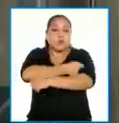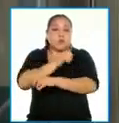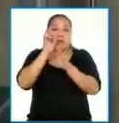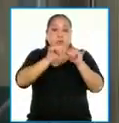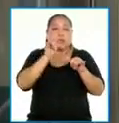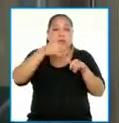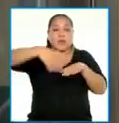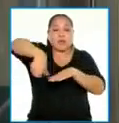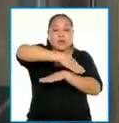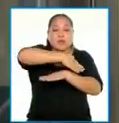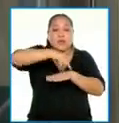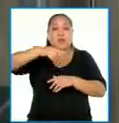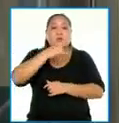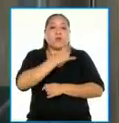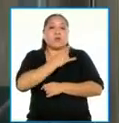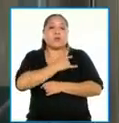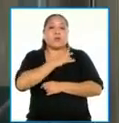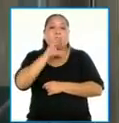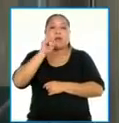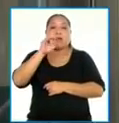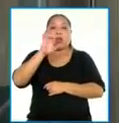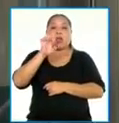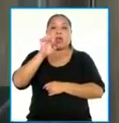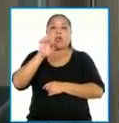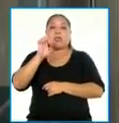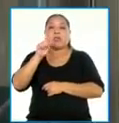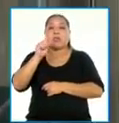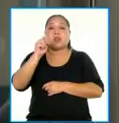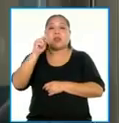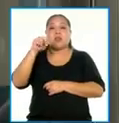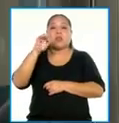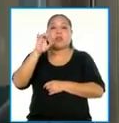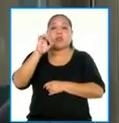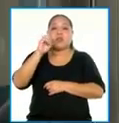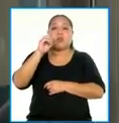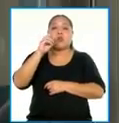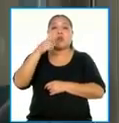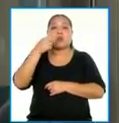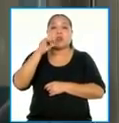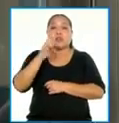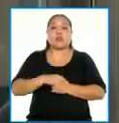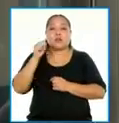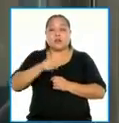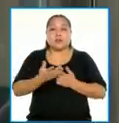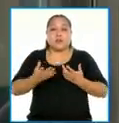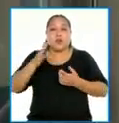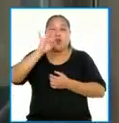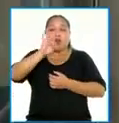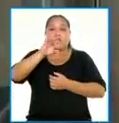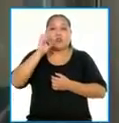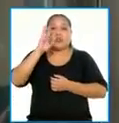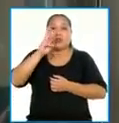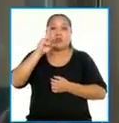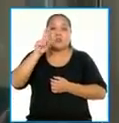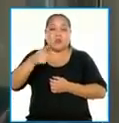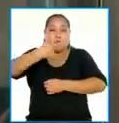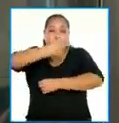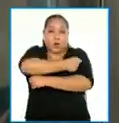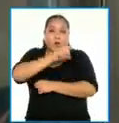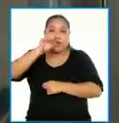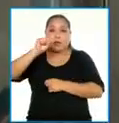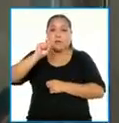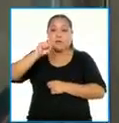esta casa de estudios, es decir, la Universidad Cayetano Heredia, y 58 en la Universidad de San Marcos. Es decir, serían 861 vacunas de Sinopharm que